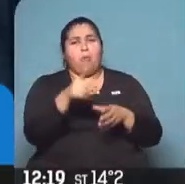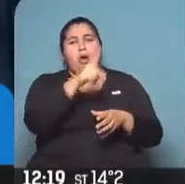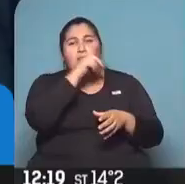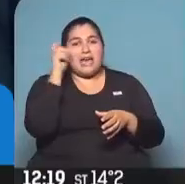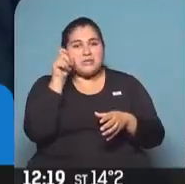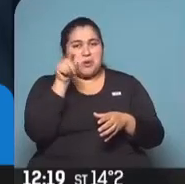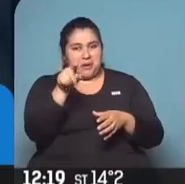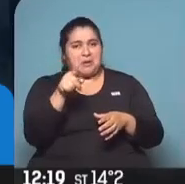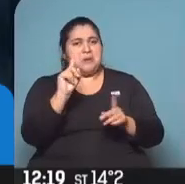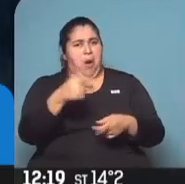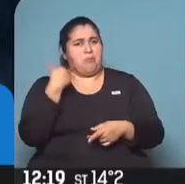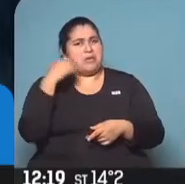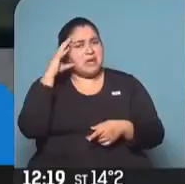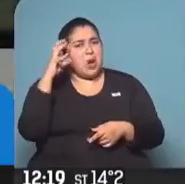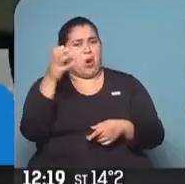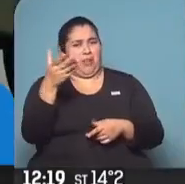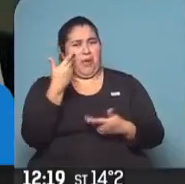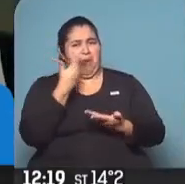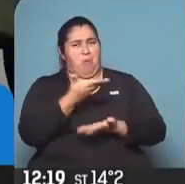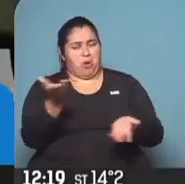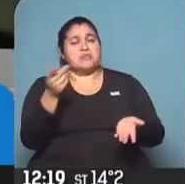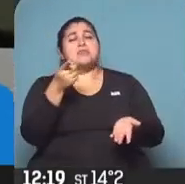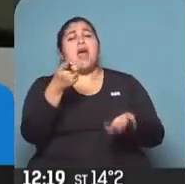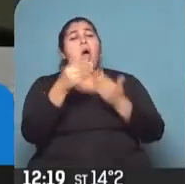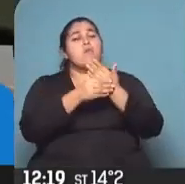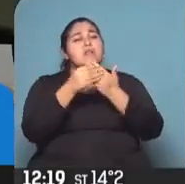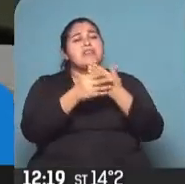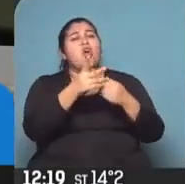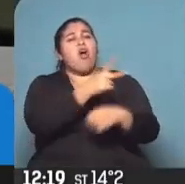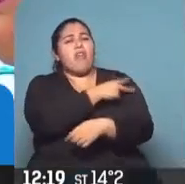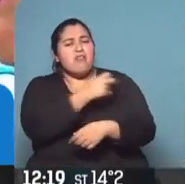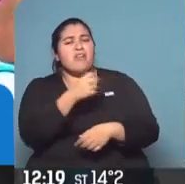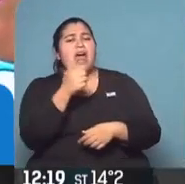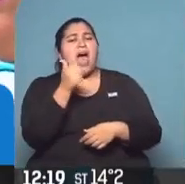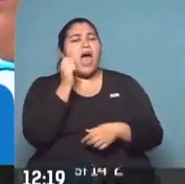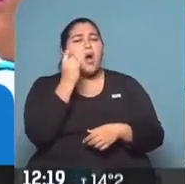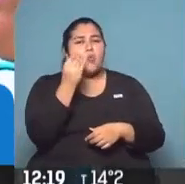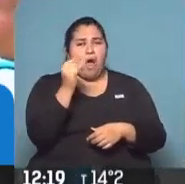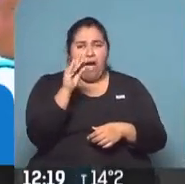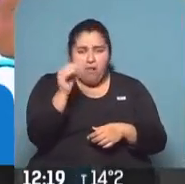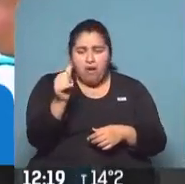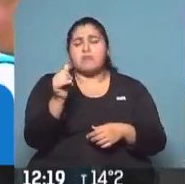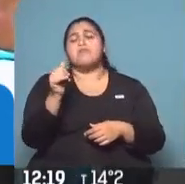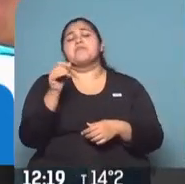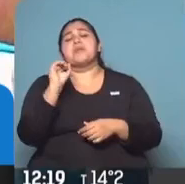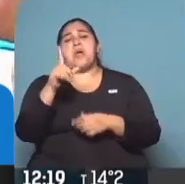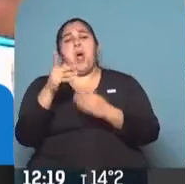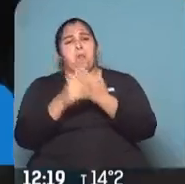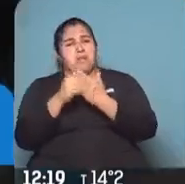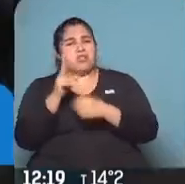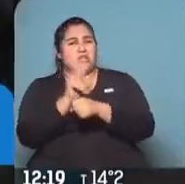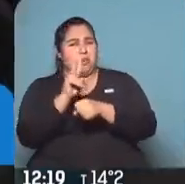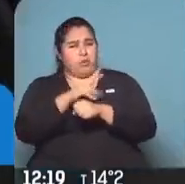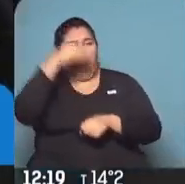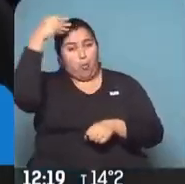también recordemos que están allí en primera fila el ministro de defensa oscar aguad y la ministra también de seguridad